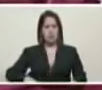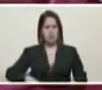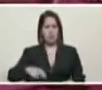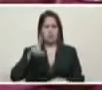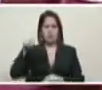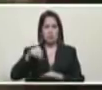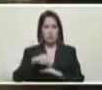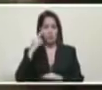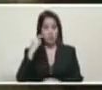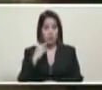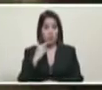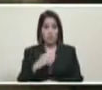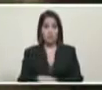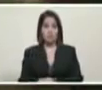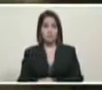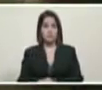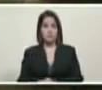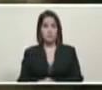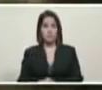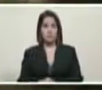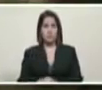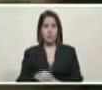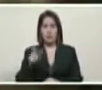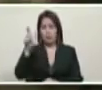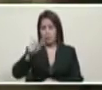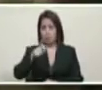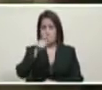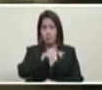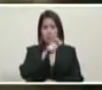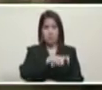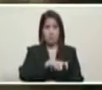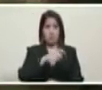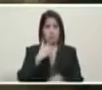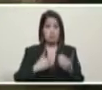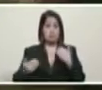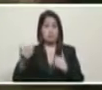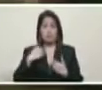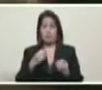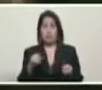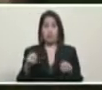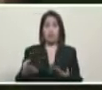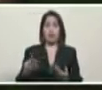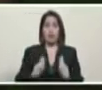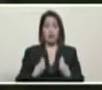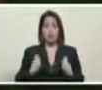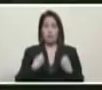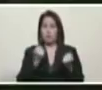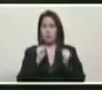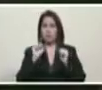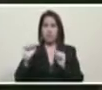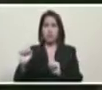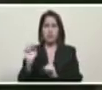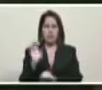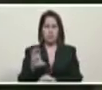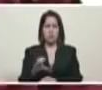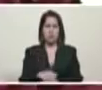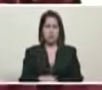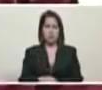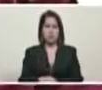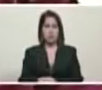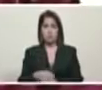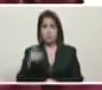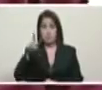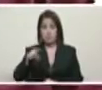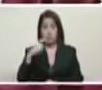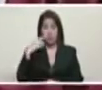estos guerreros de la patria que arriesgan su vida por la defensa de la nación. Vemos allí además